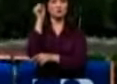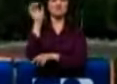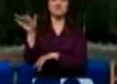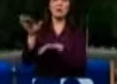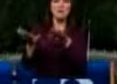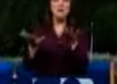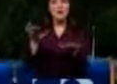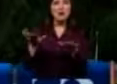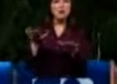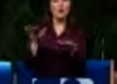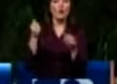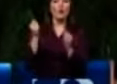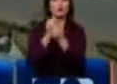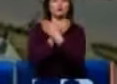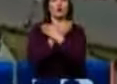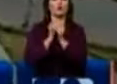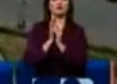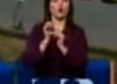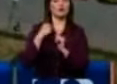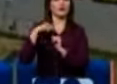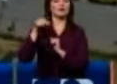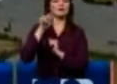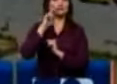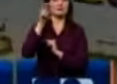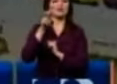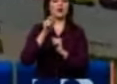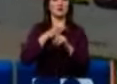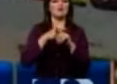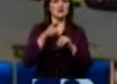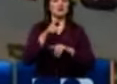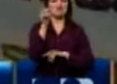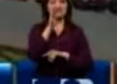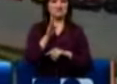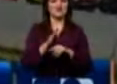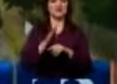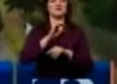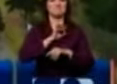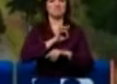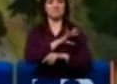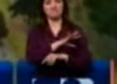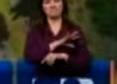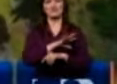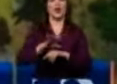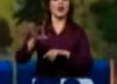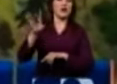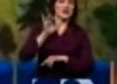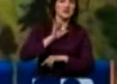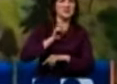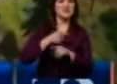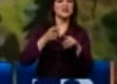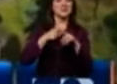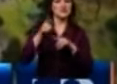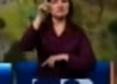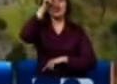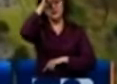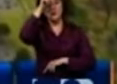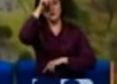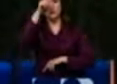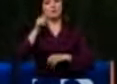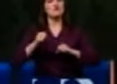ha competido contra Río de Janeiro, Sao Paulo, Santiago, Buenos Aires, Lima, Bogotá y hasta con las